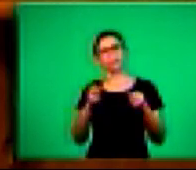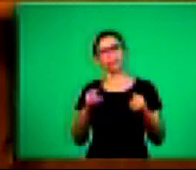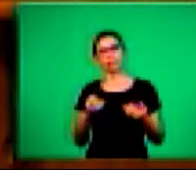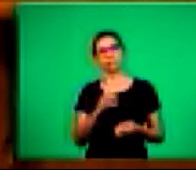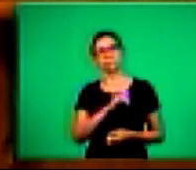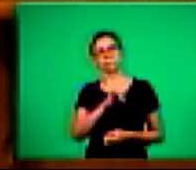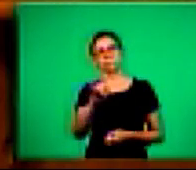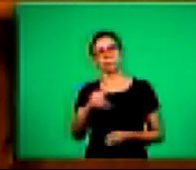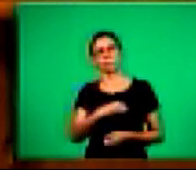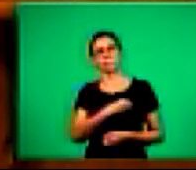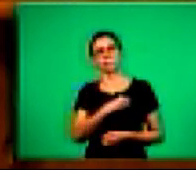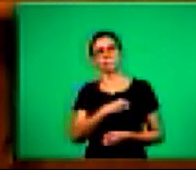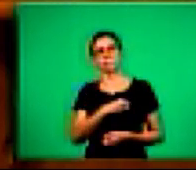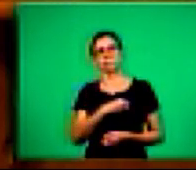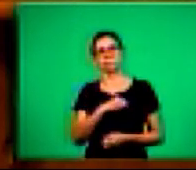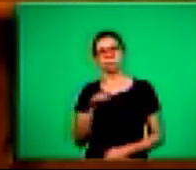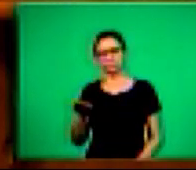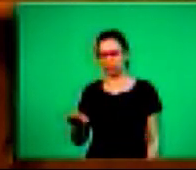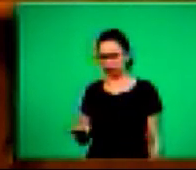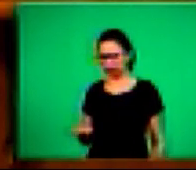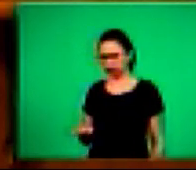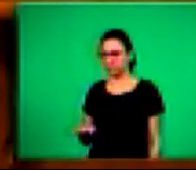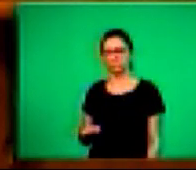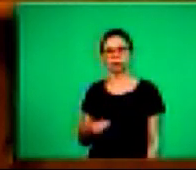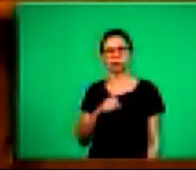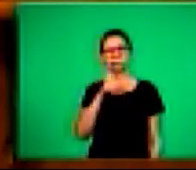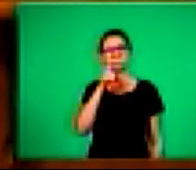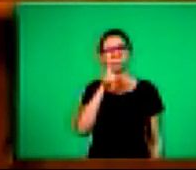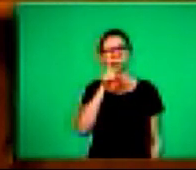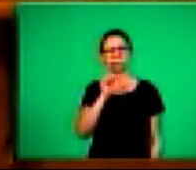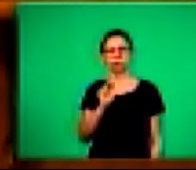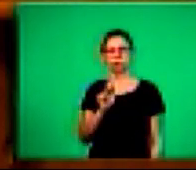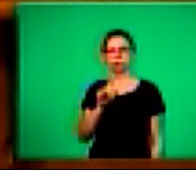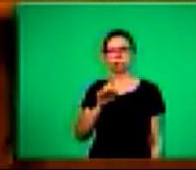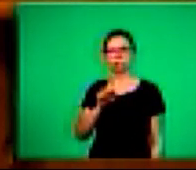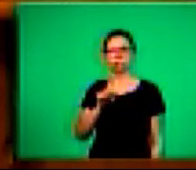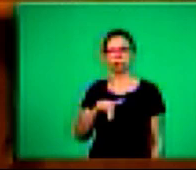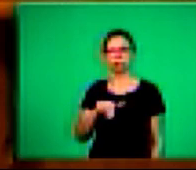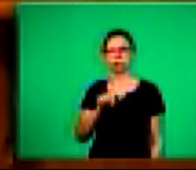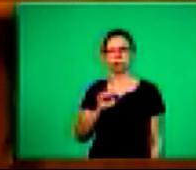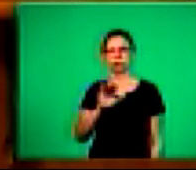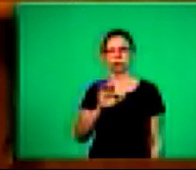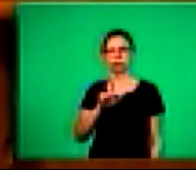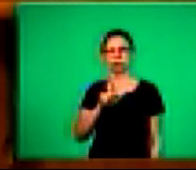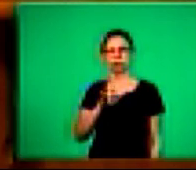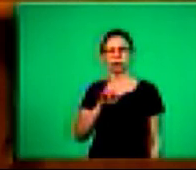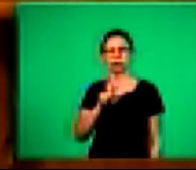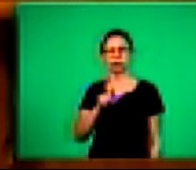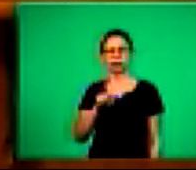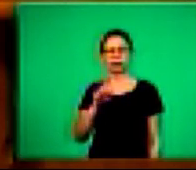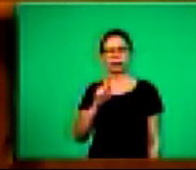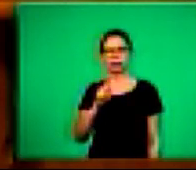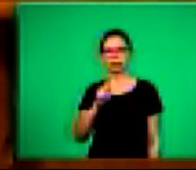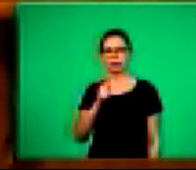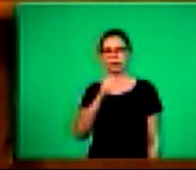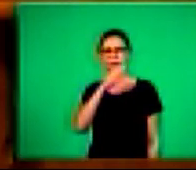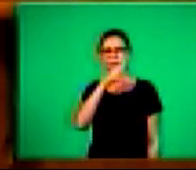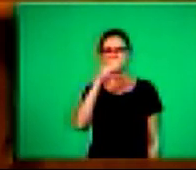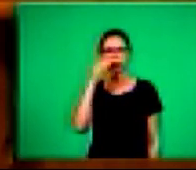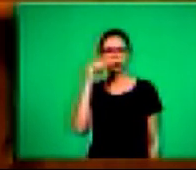una niña una niña que ella es ana elisa analiza es una adolescente de